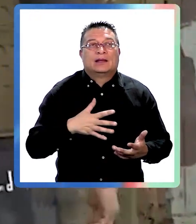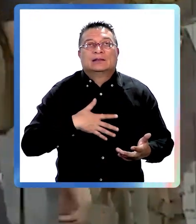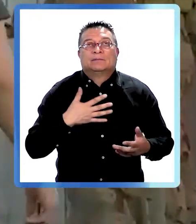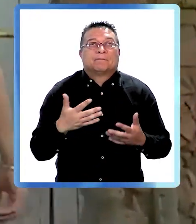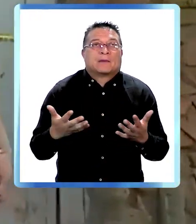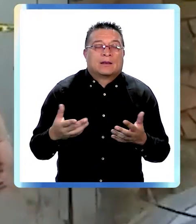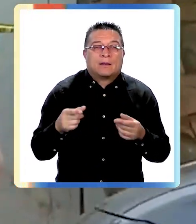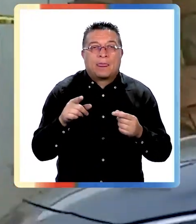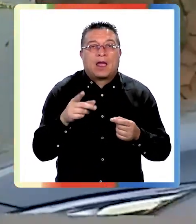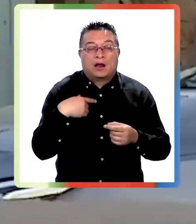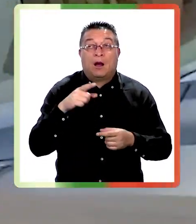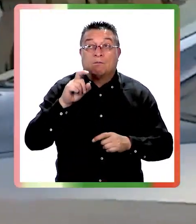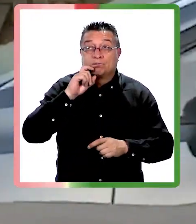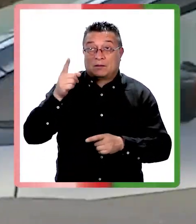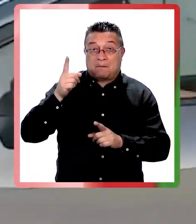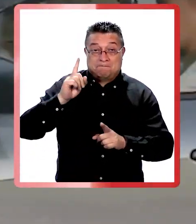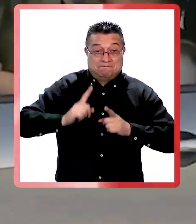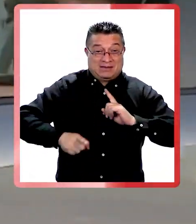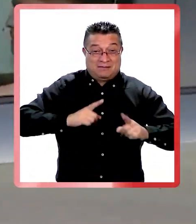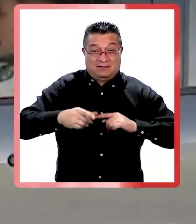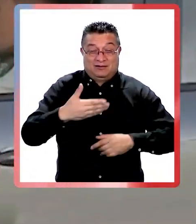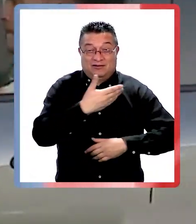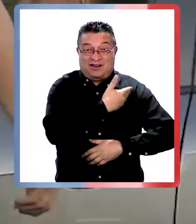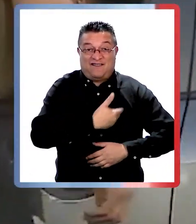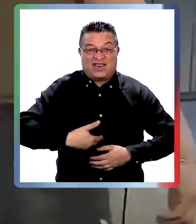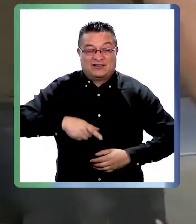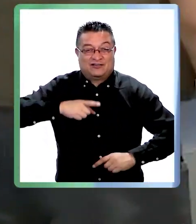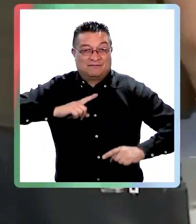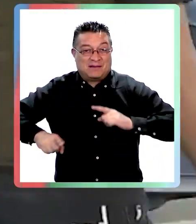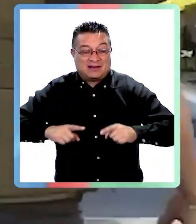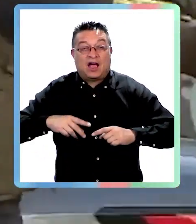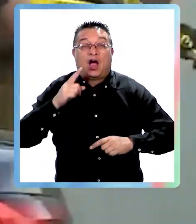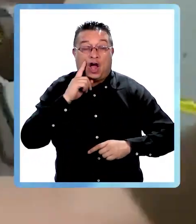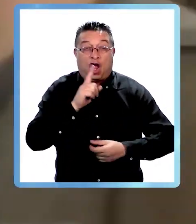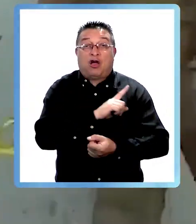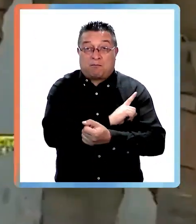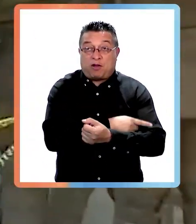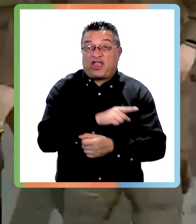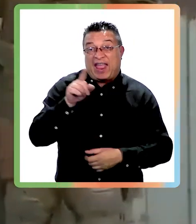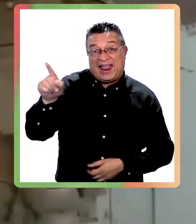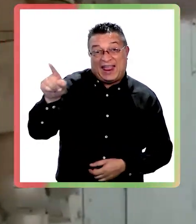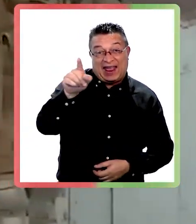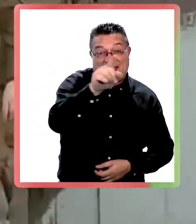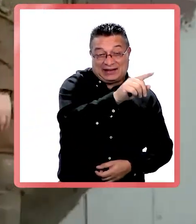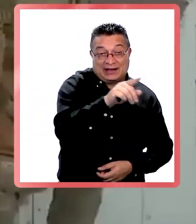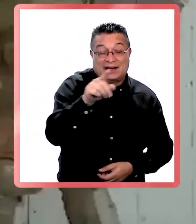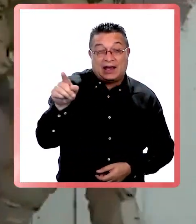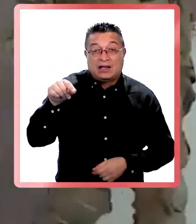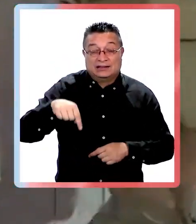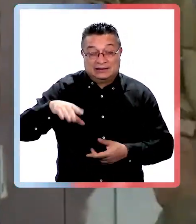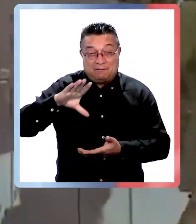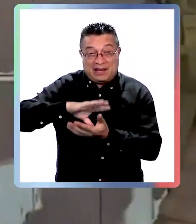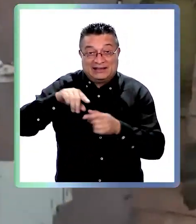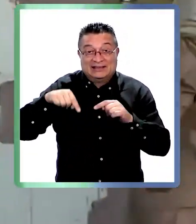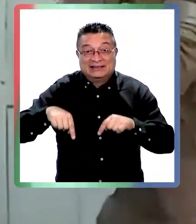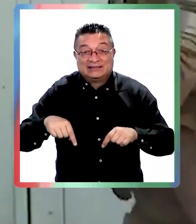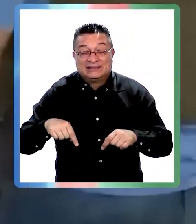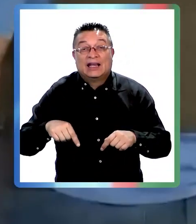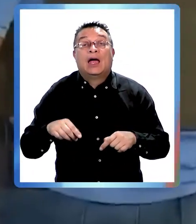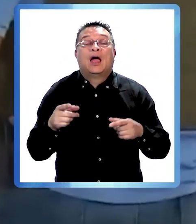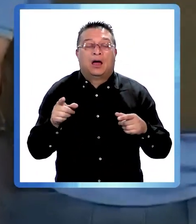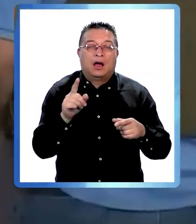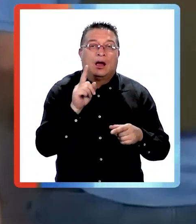de que quienes nos gobiernan, ¿no es cierto? Y quienes ostentan el poder en nuestro